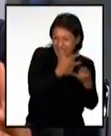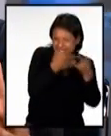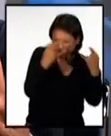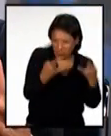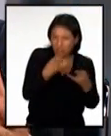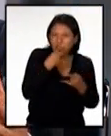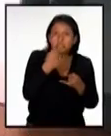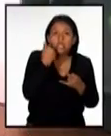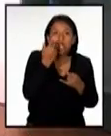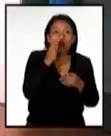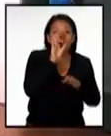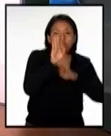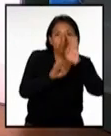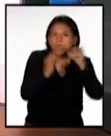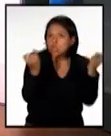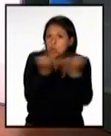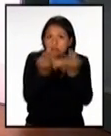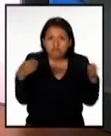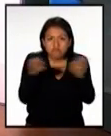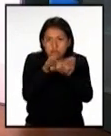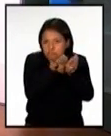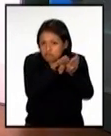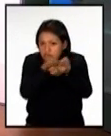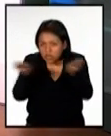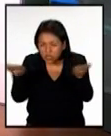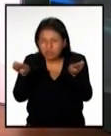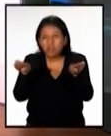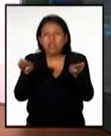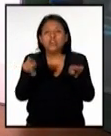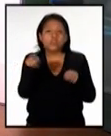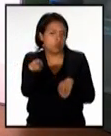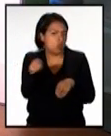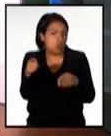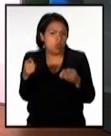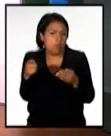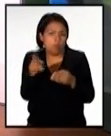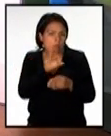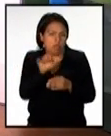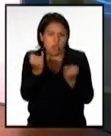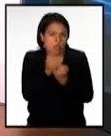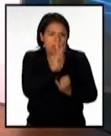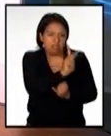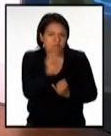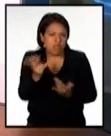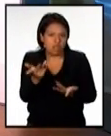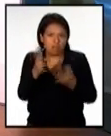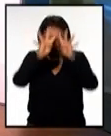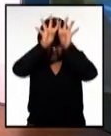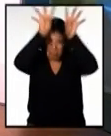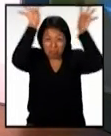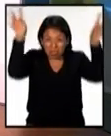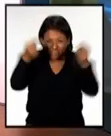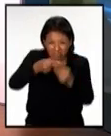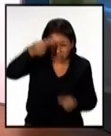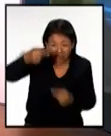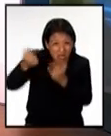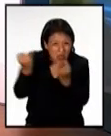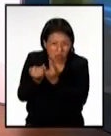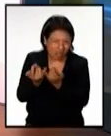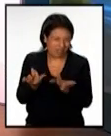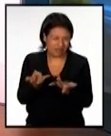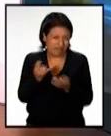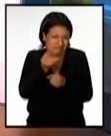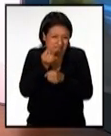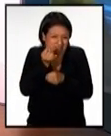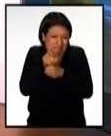tratar a todos por igual y entonces le pone condiciones que es imposible que cumpla un penacho del mismo tamaño que ella tiene, ¿no? Entonces